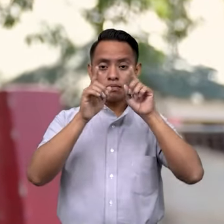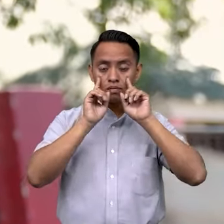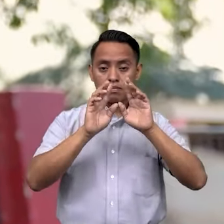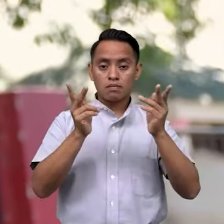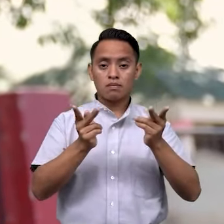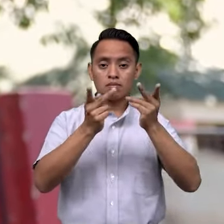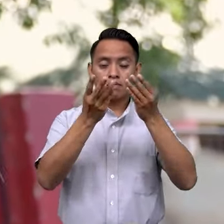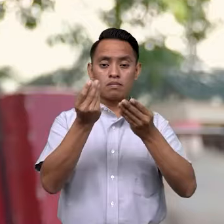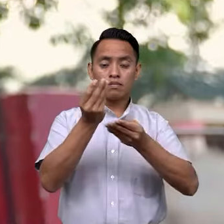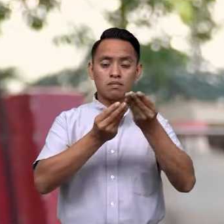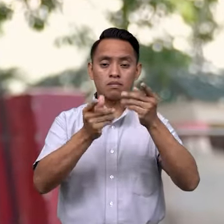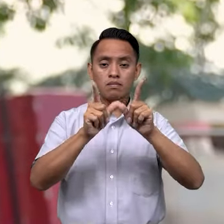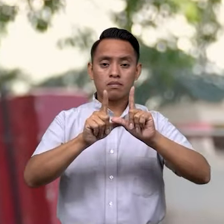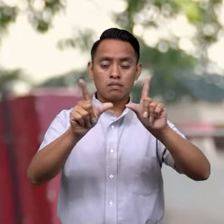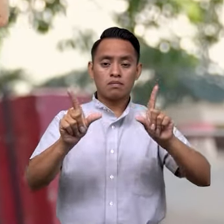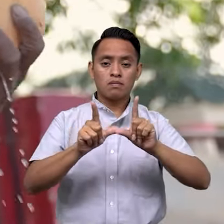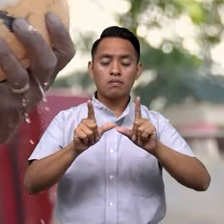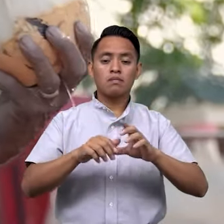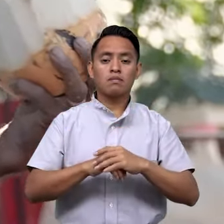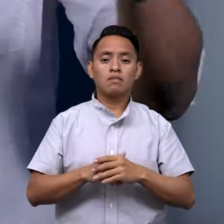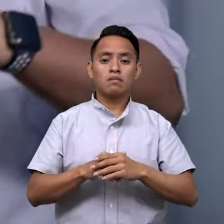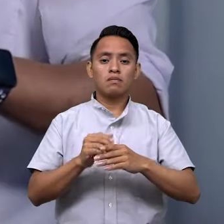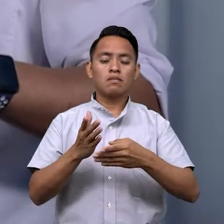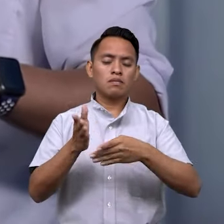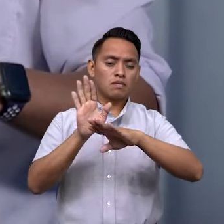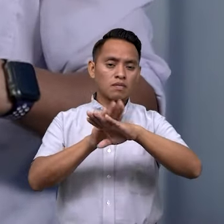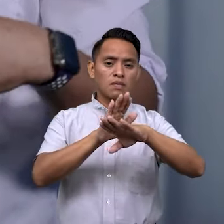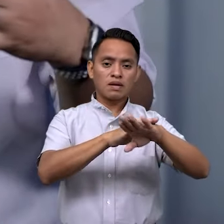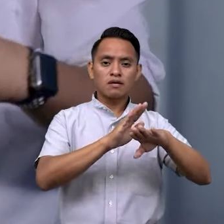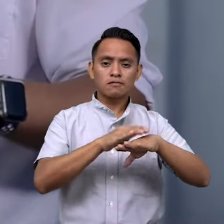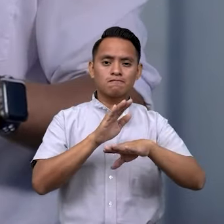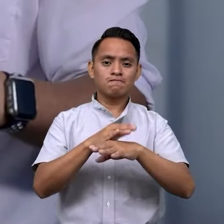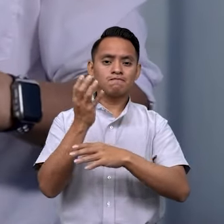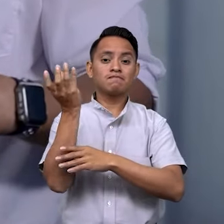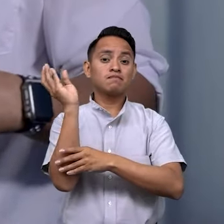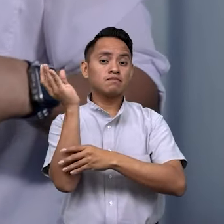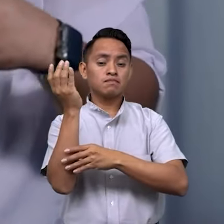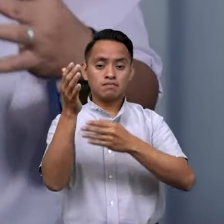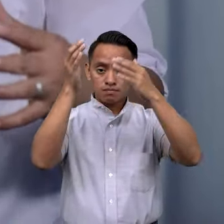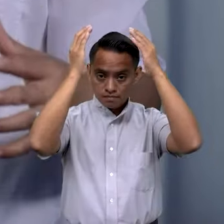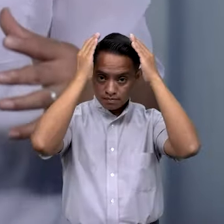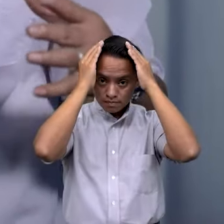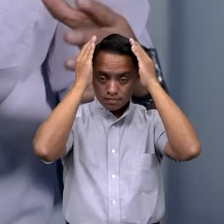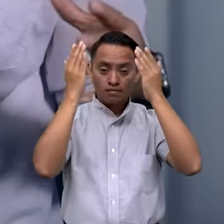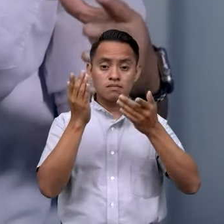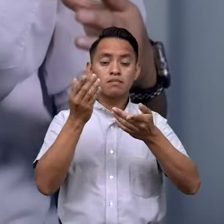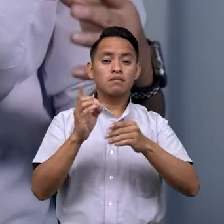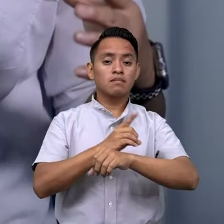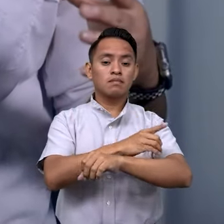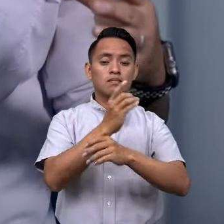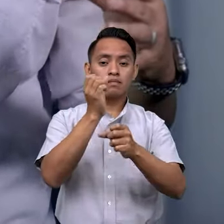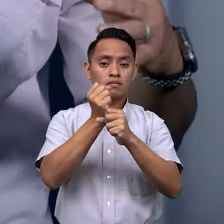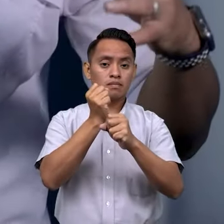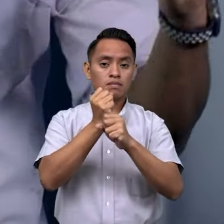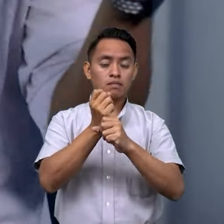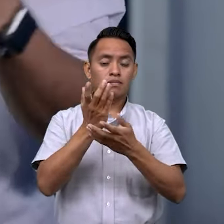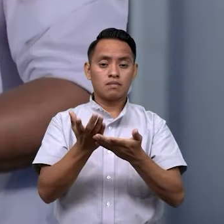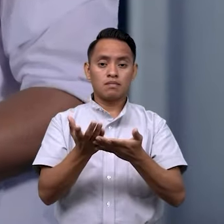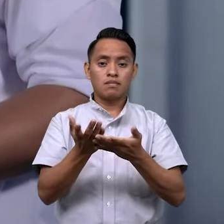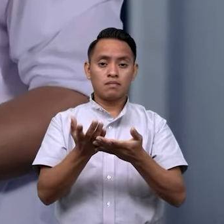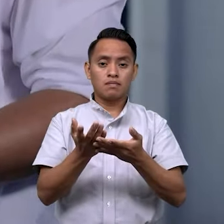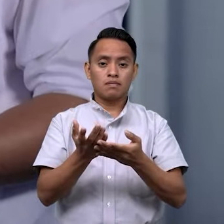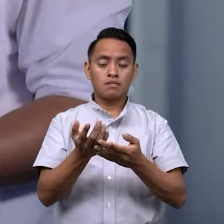local. Cada vez pues, que va a haber simulacros, nosotros nos avisan con anticipación y el día del ejercicio puede,